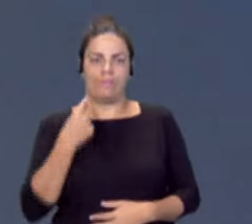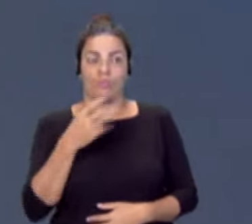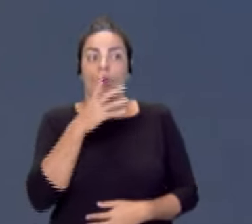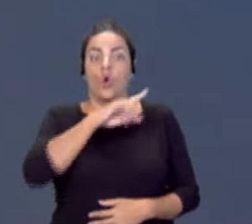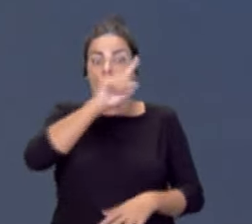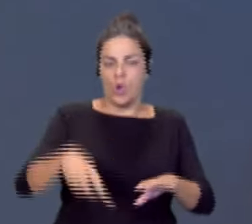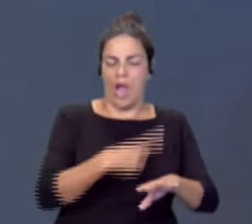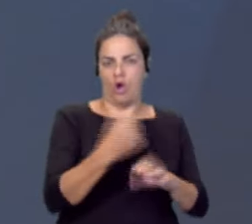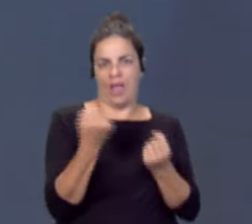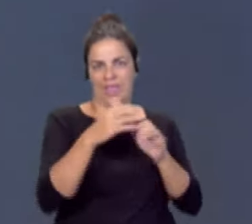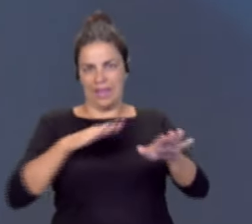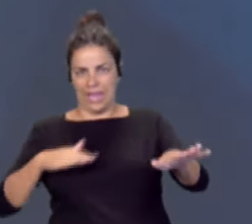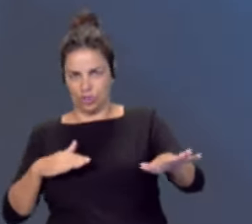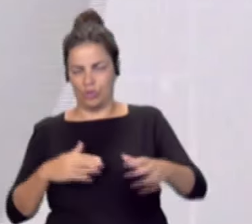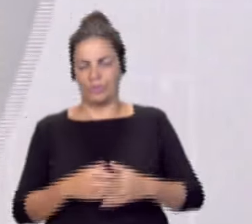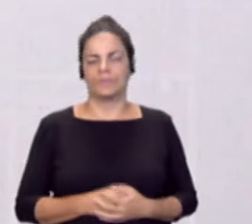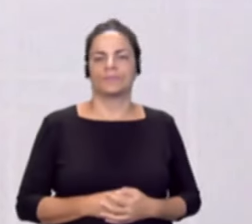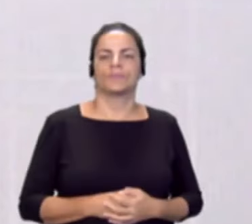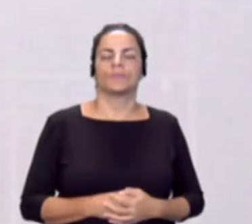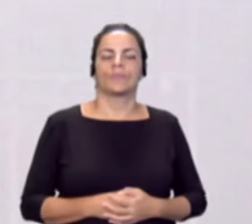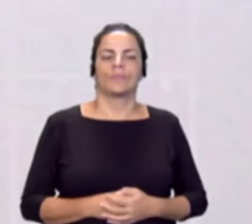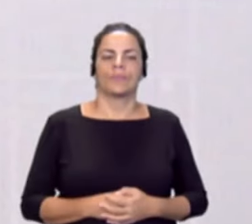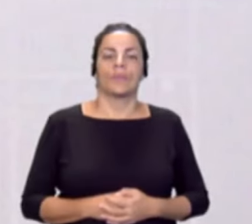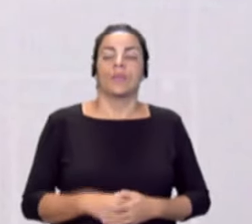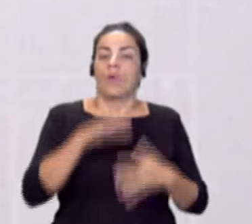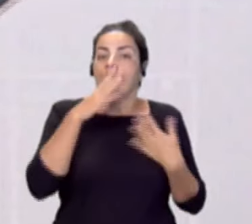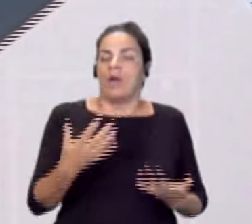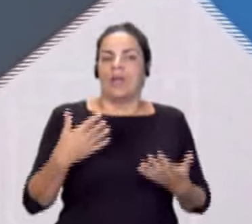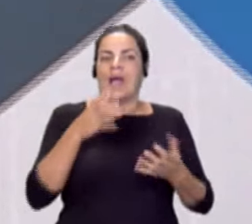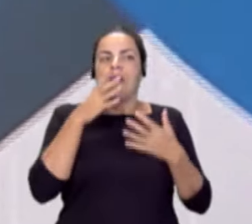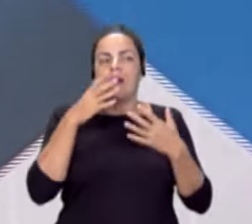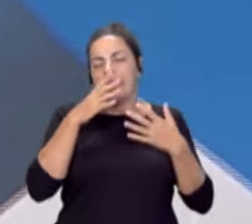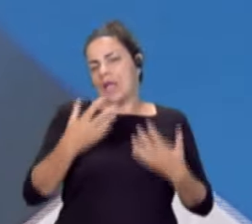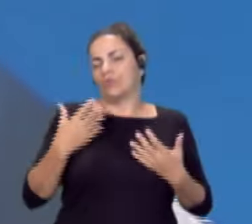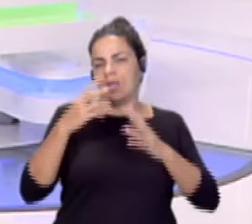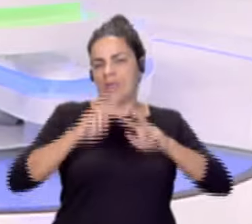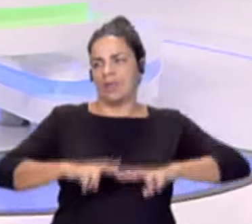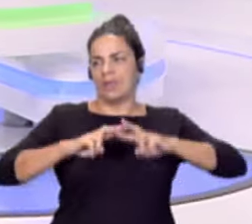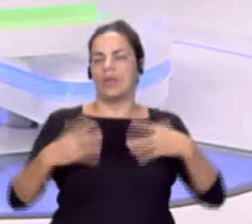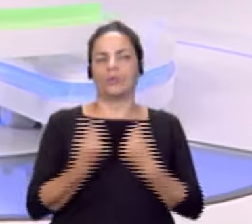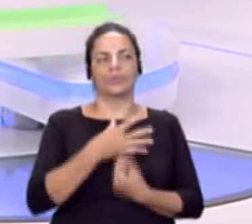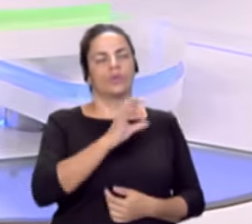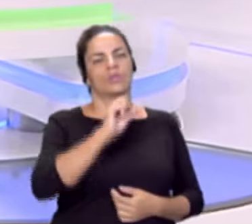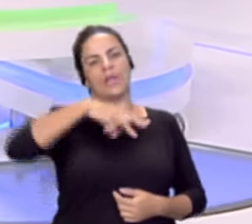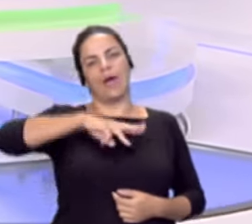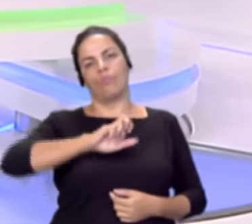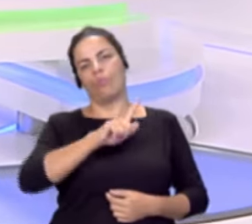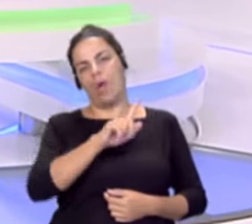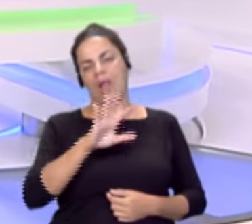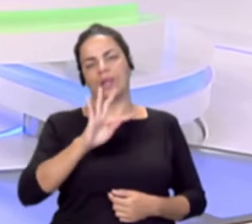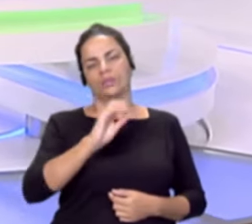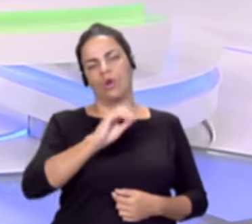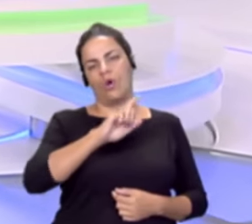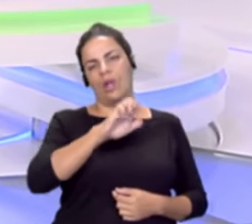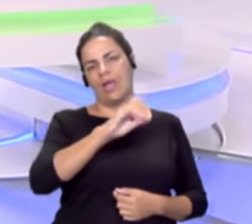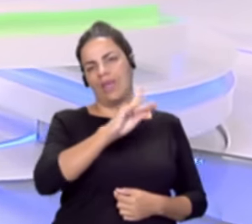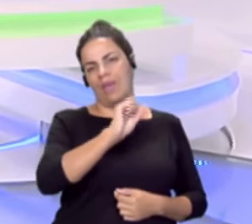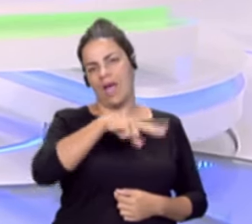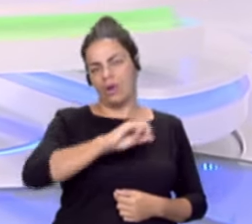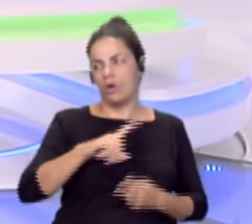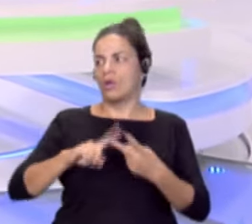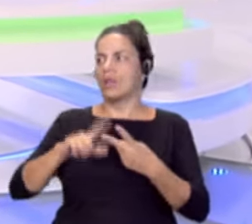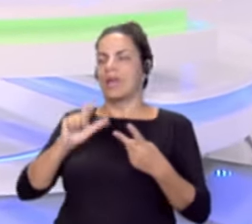Bueno, en este punto de la mañana vamos a analizar la actualidad con los periodistas Samuel Toledano. ¿Qué tal, Samuel? ¿Qué tal? Buenos días. Y Lara Carrascosa. Buenos días. Hola, buenos días.